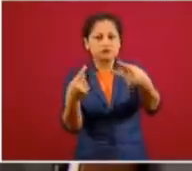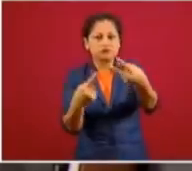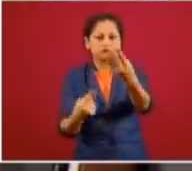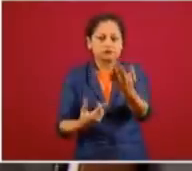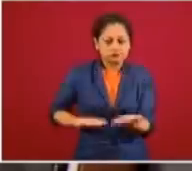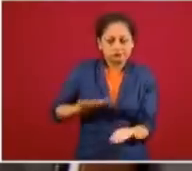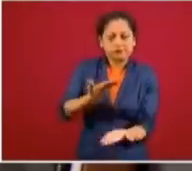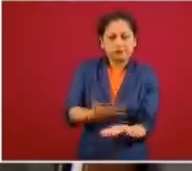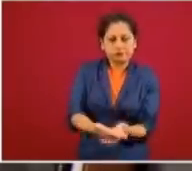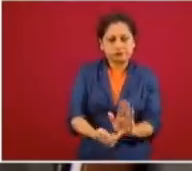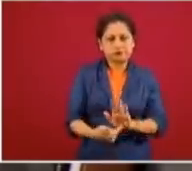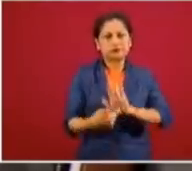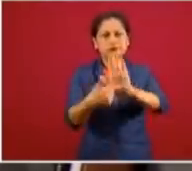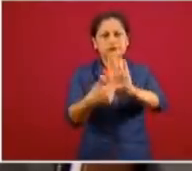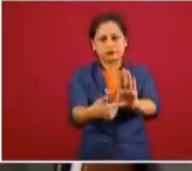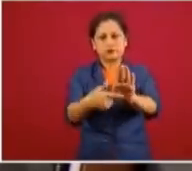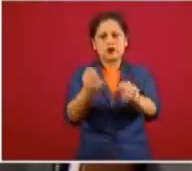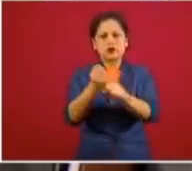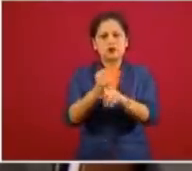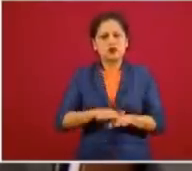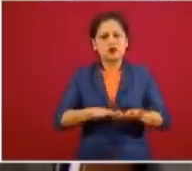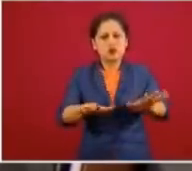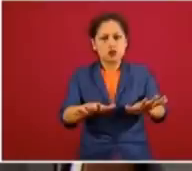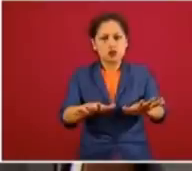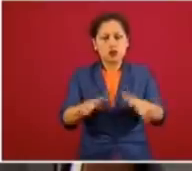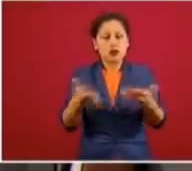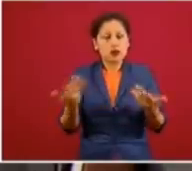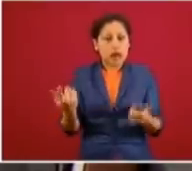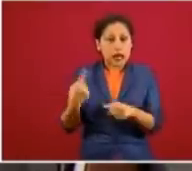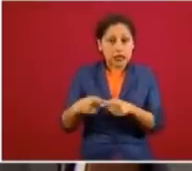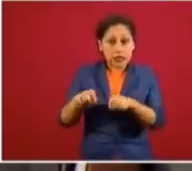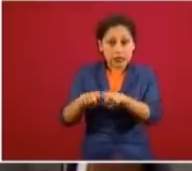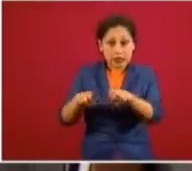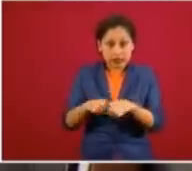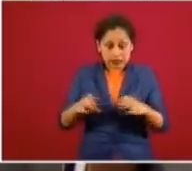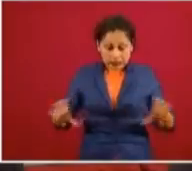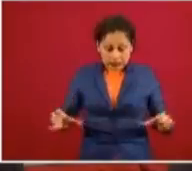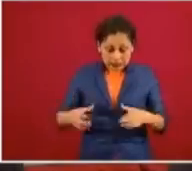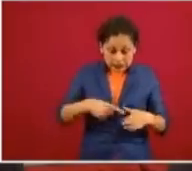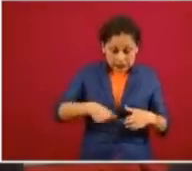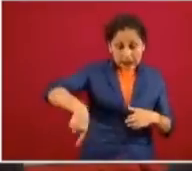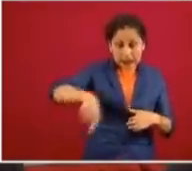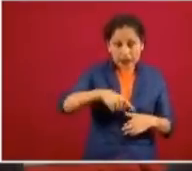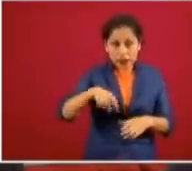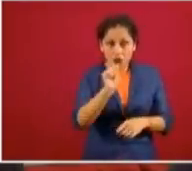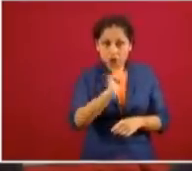los especialistas, de los científicos mexicanos. Y como también se